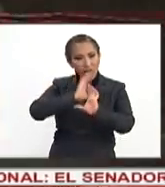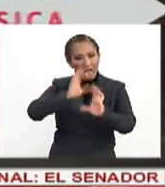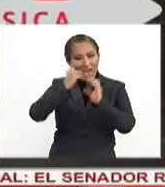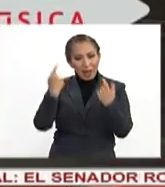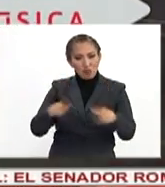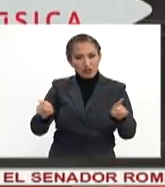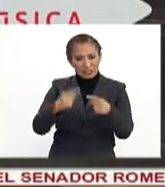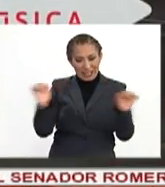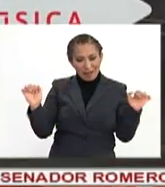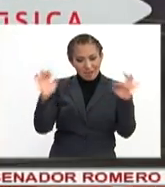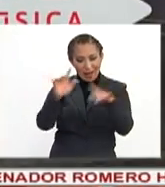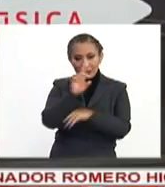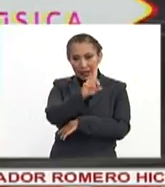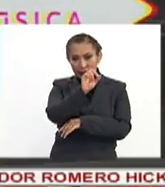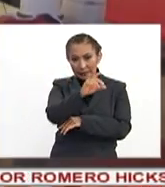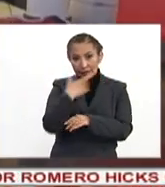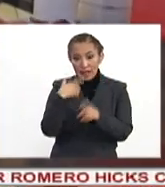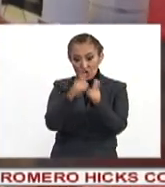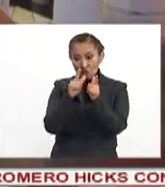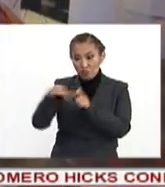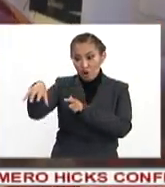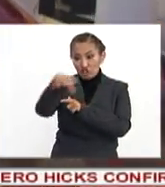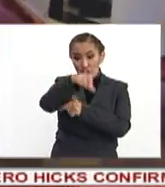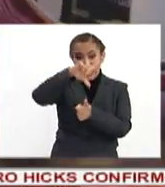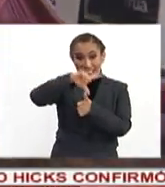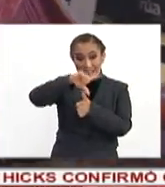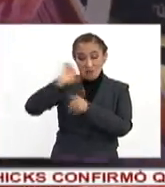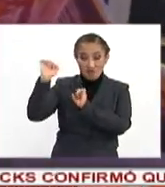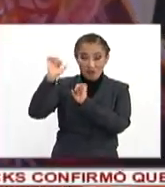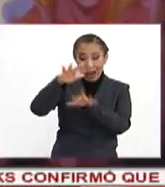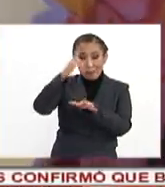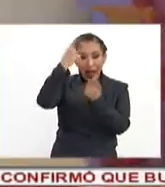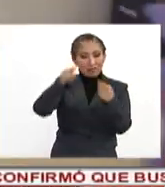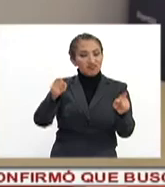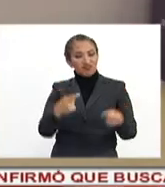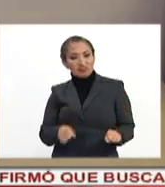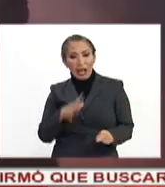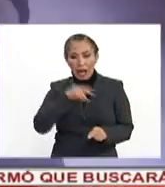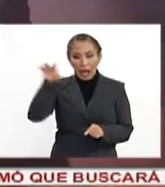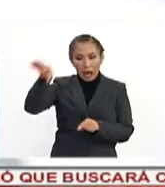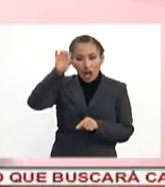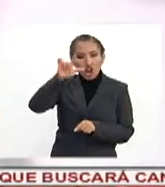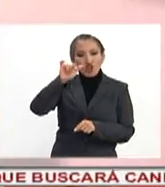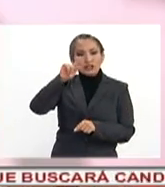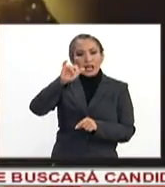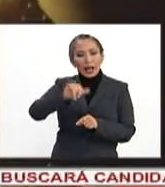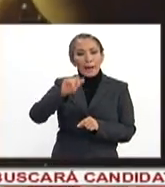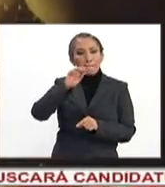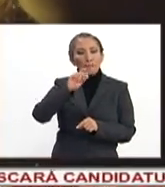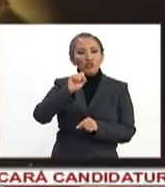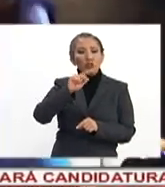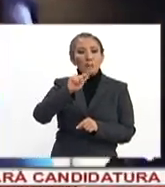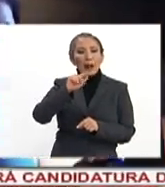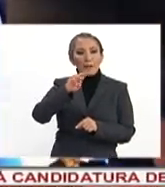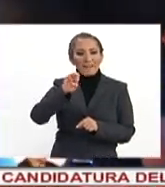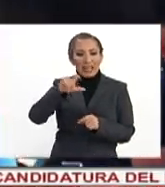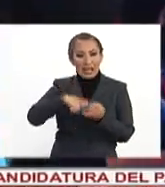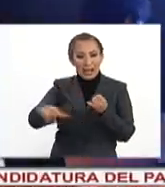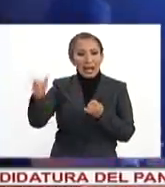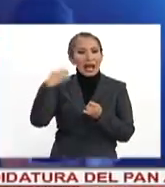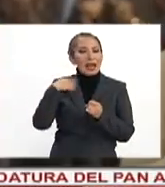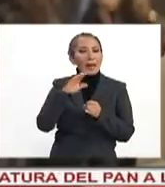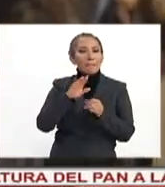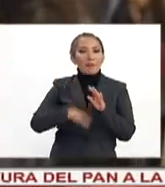en donde tenemos cerca de 30 bandas latinoamericanas. Entre ellas está Luciano Superville, que hacía parte del proyecto